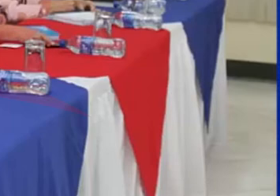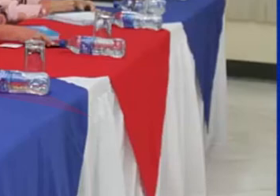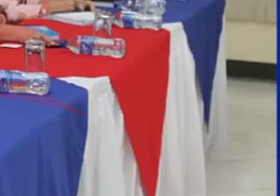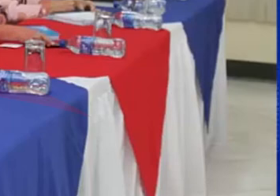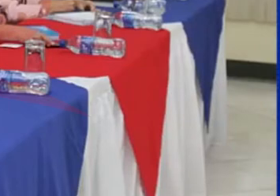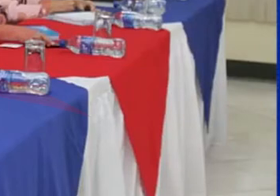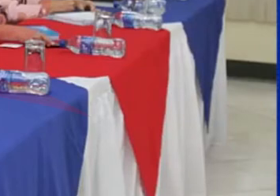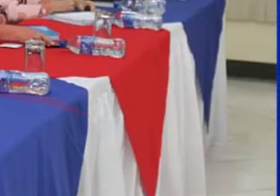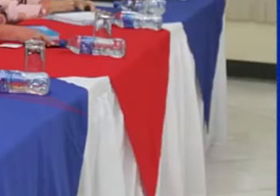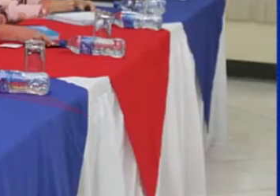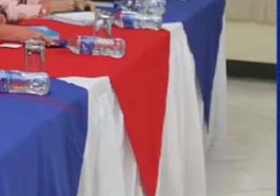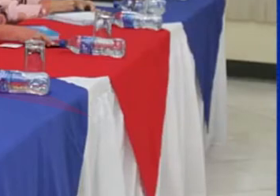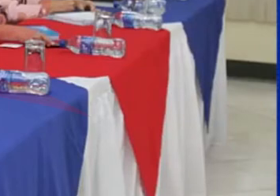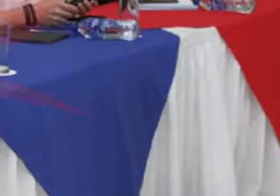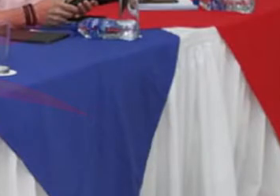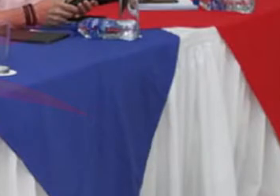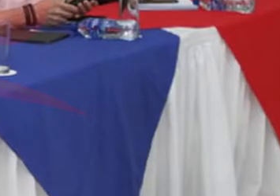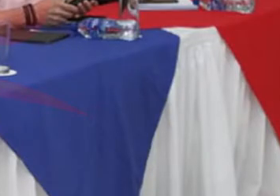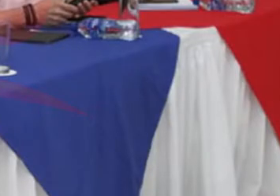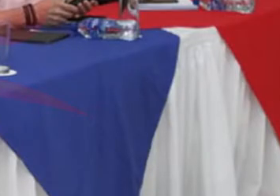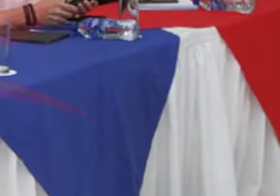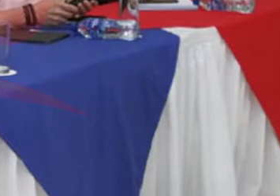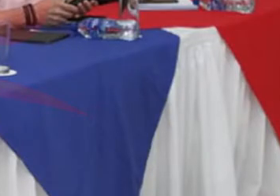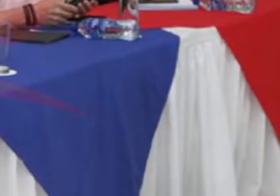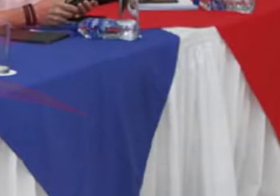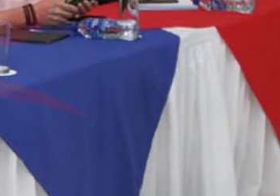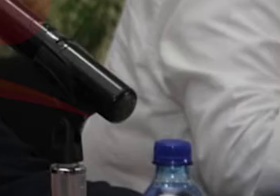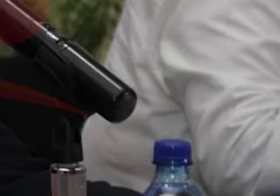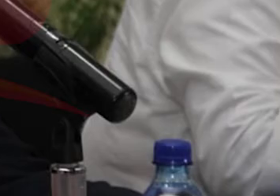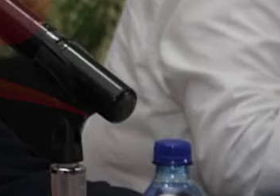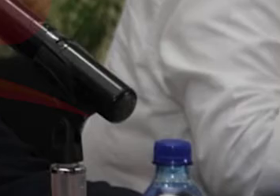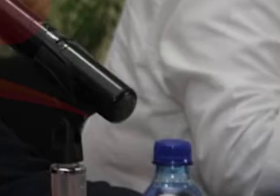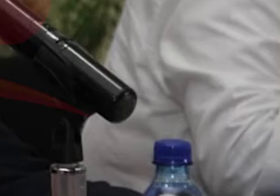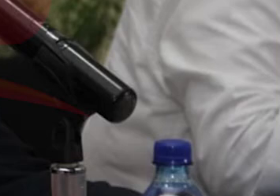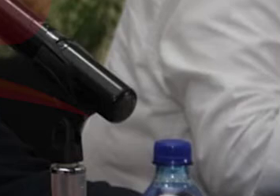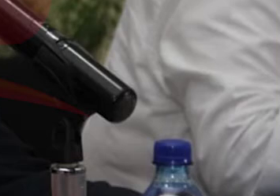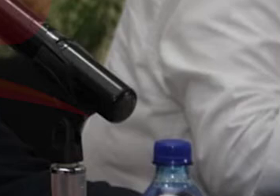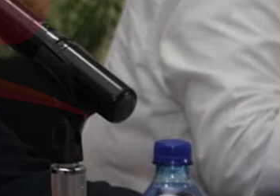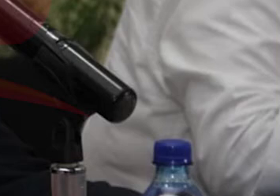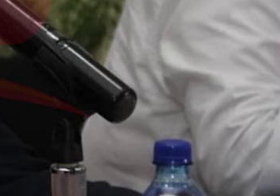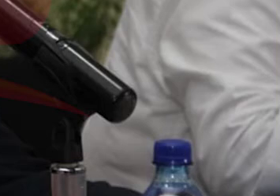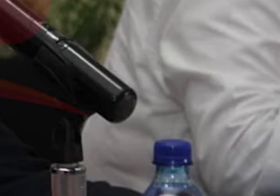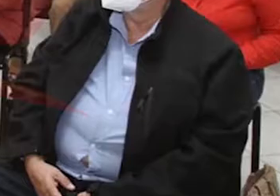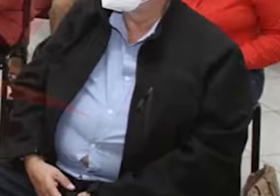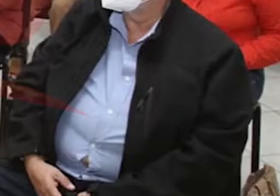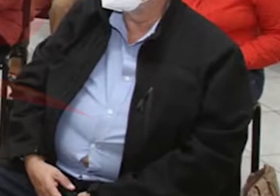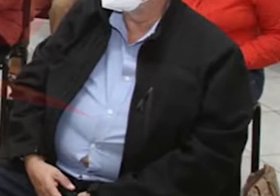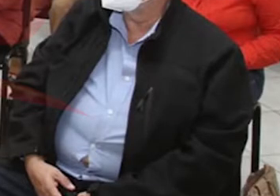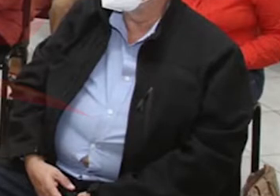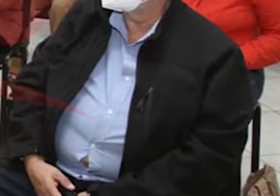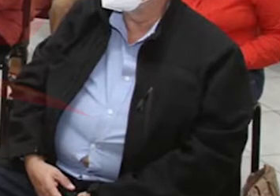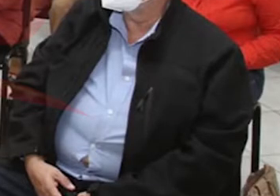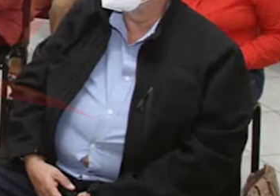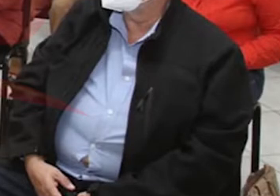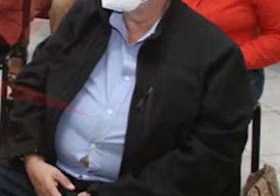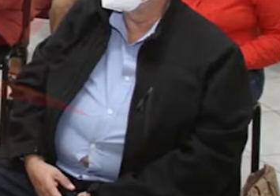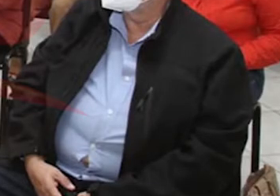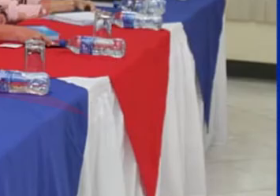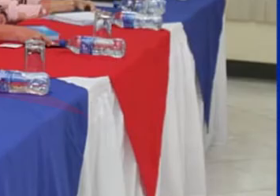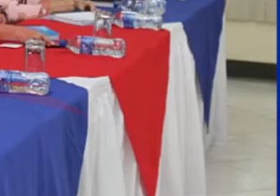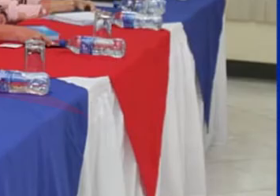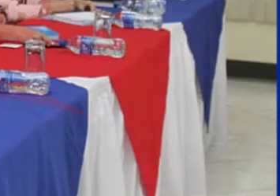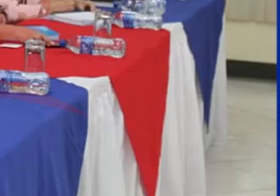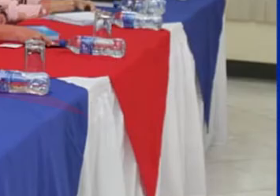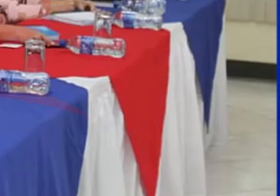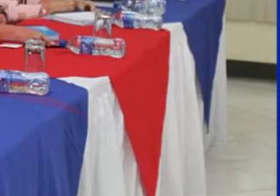La Junta Directiva y diputados del Grupo Parlamentario de Amistad entre Nicaragua y Rusia se reunieron junto con el embajador de